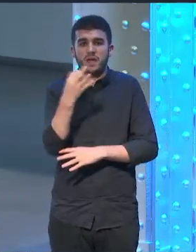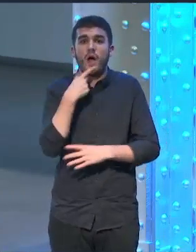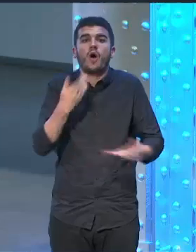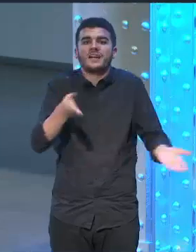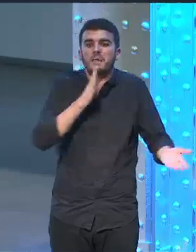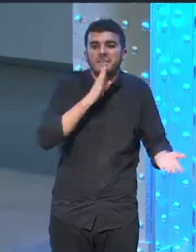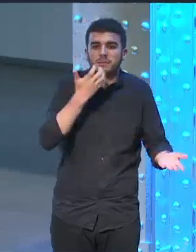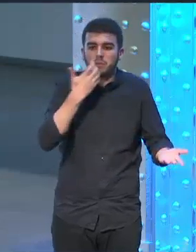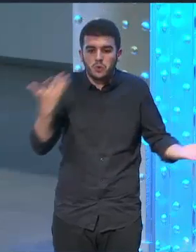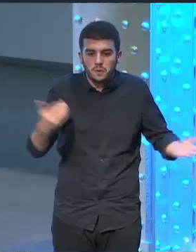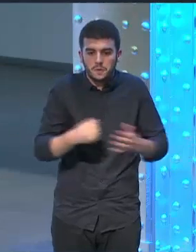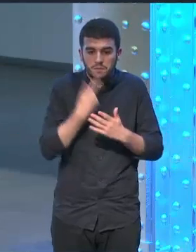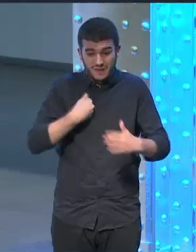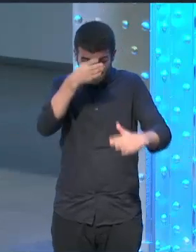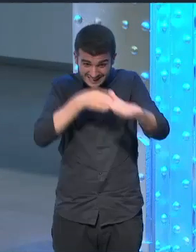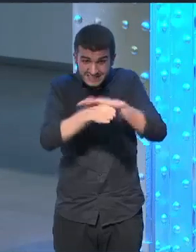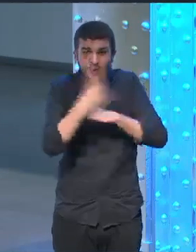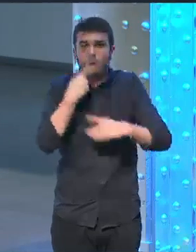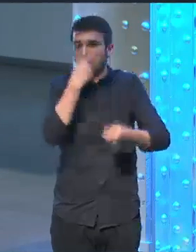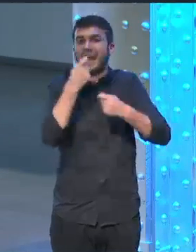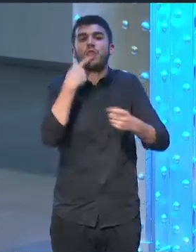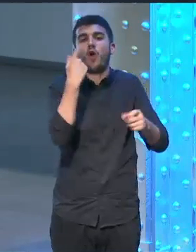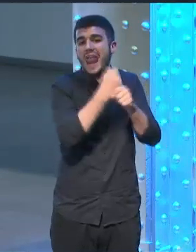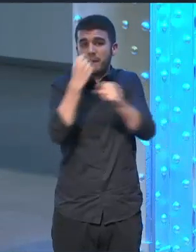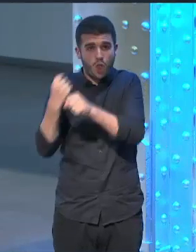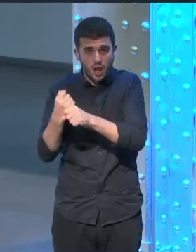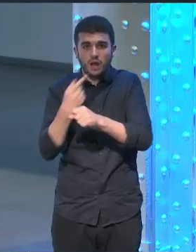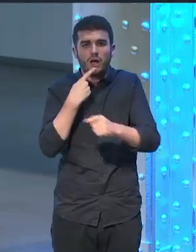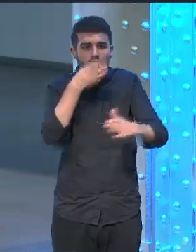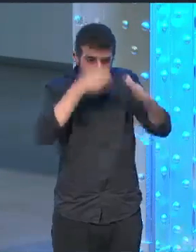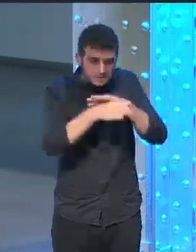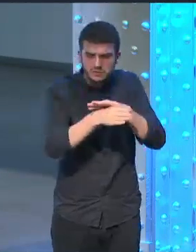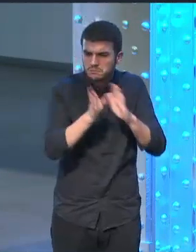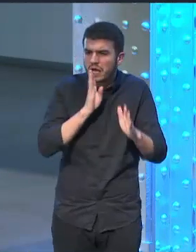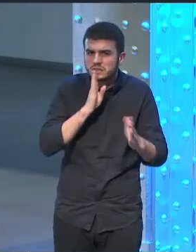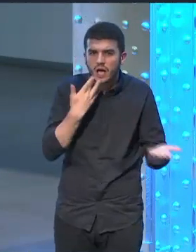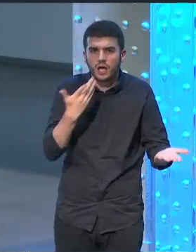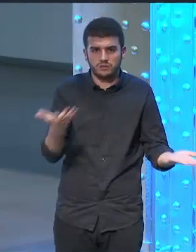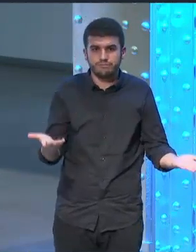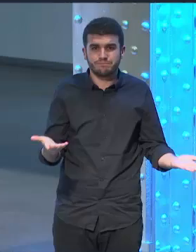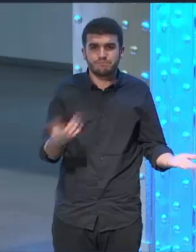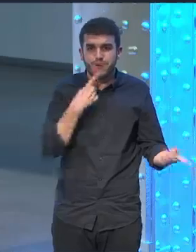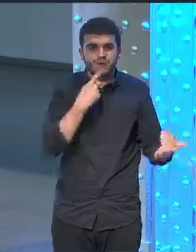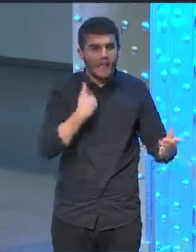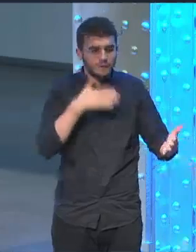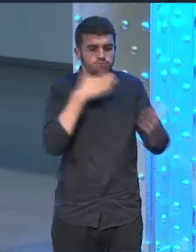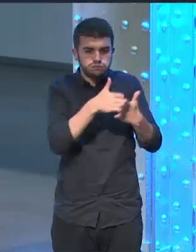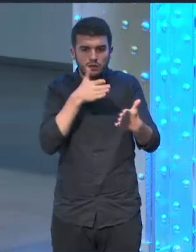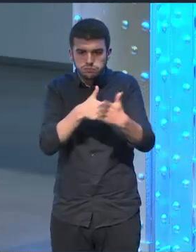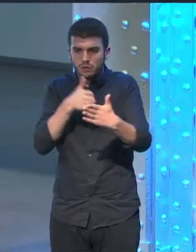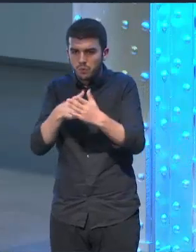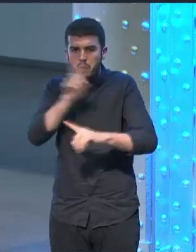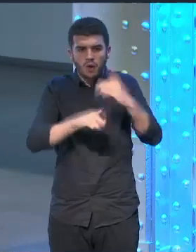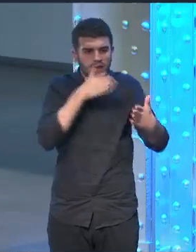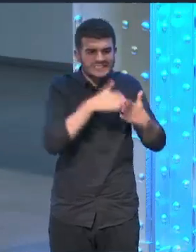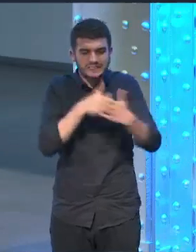una vez que han accedido, cuando ya acceden al mercado laboral? Pues un poco lo que anticipaba, ¿no? Pues que no se encuentre con esos ambientes hostiles y con